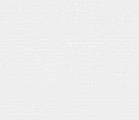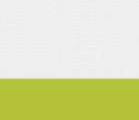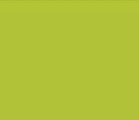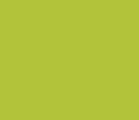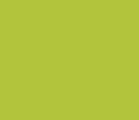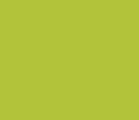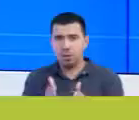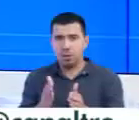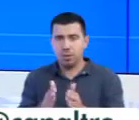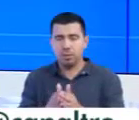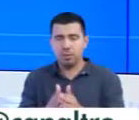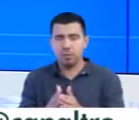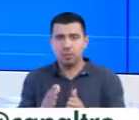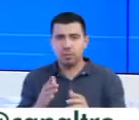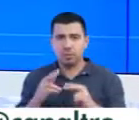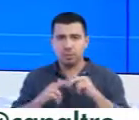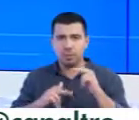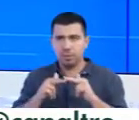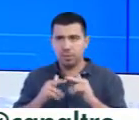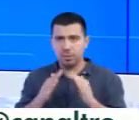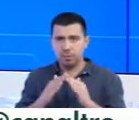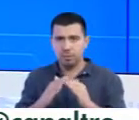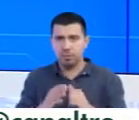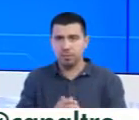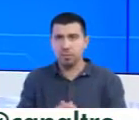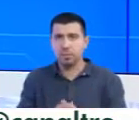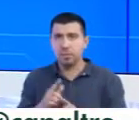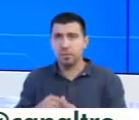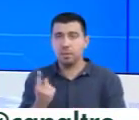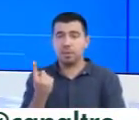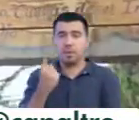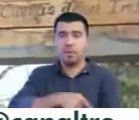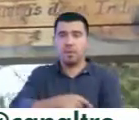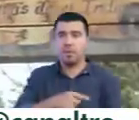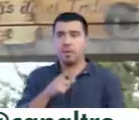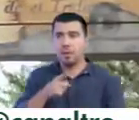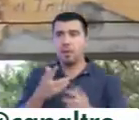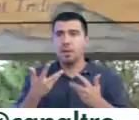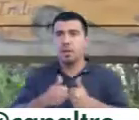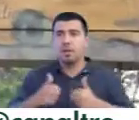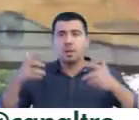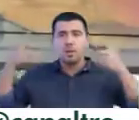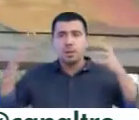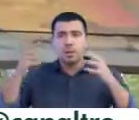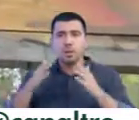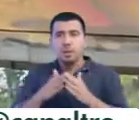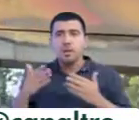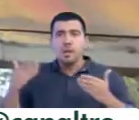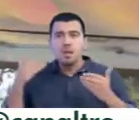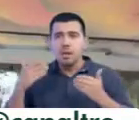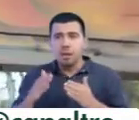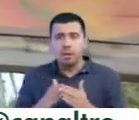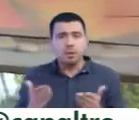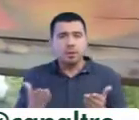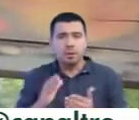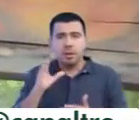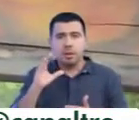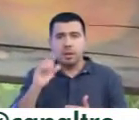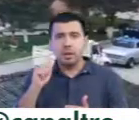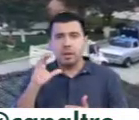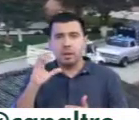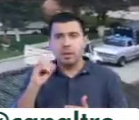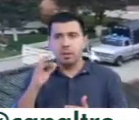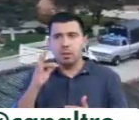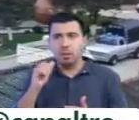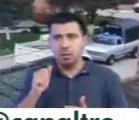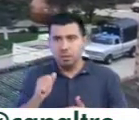canaltro.com. Y se llevó a cabo la celebración del Día del Empresario Campesino, que en el municipio de Cácota se realiza con gran agasajo, ya que